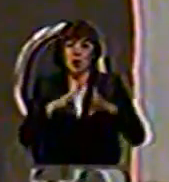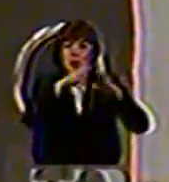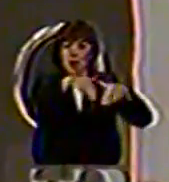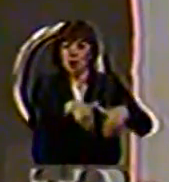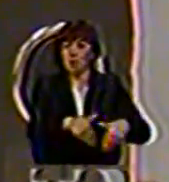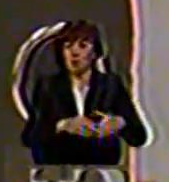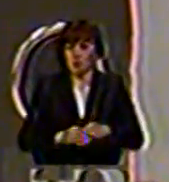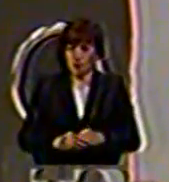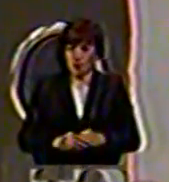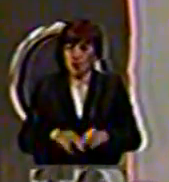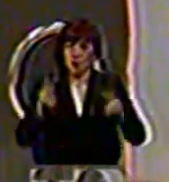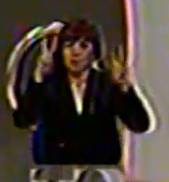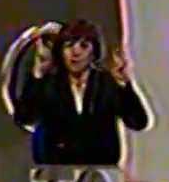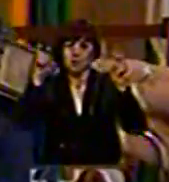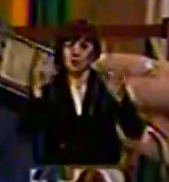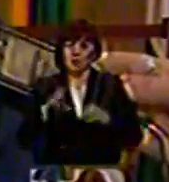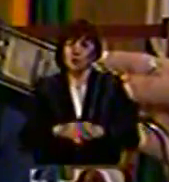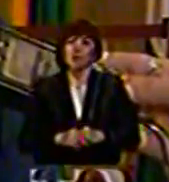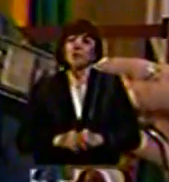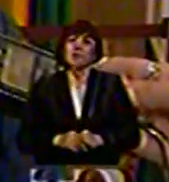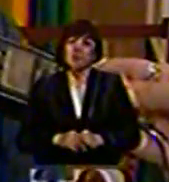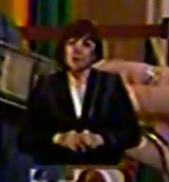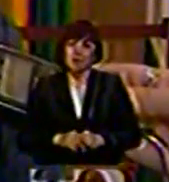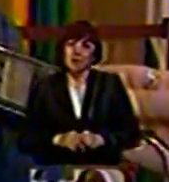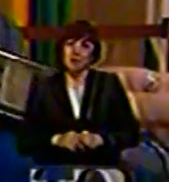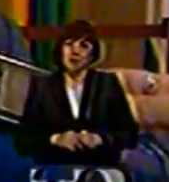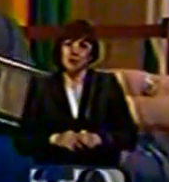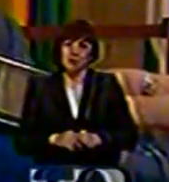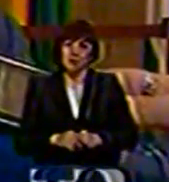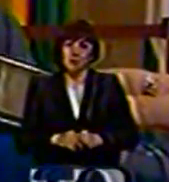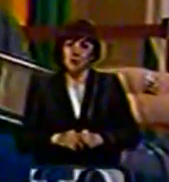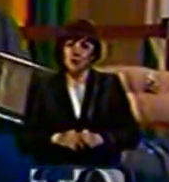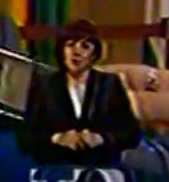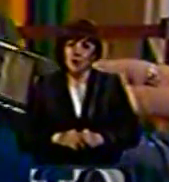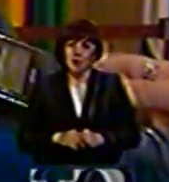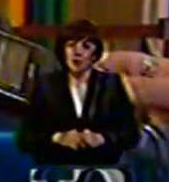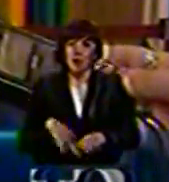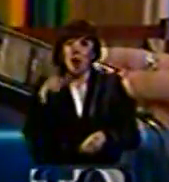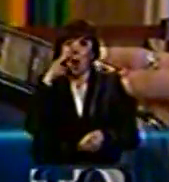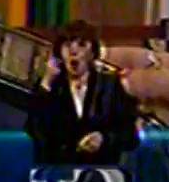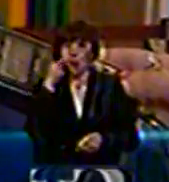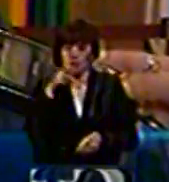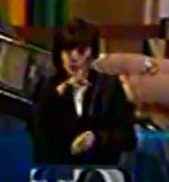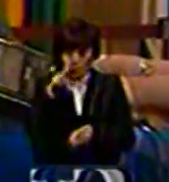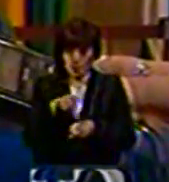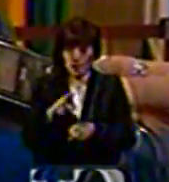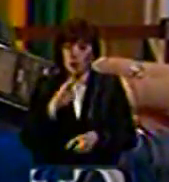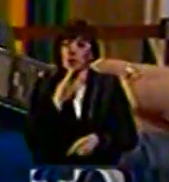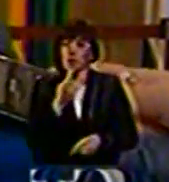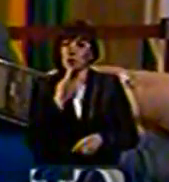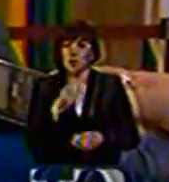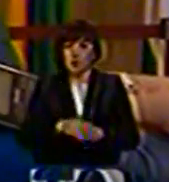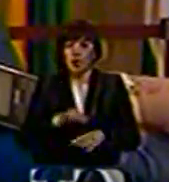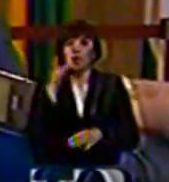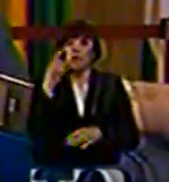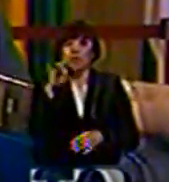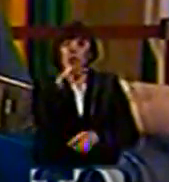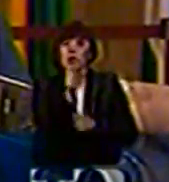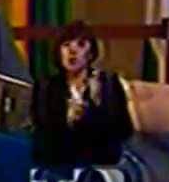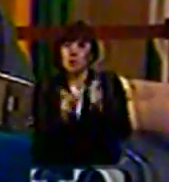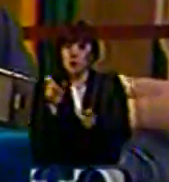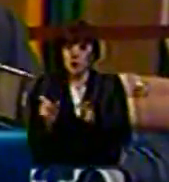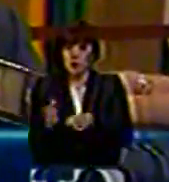Interinstitucional sobre el tercer producto. Perito Mesa ha manifestado de que en una sesión donde estuvieron más de 18 funcionarios,